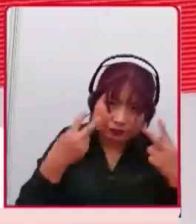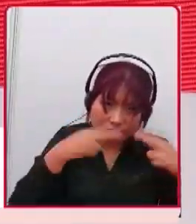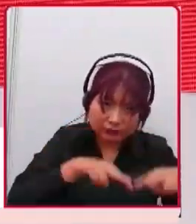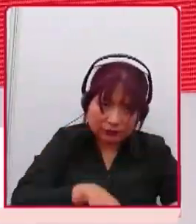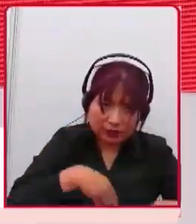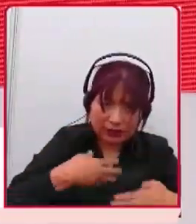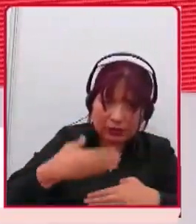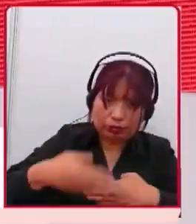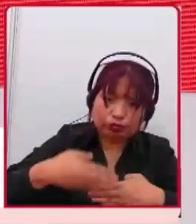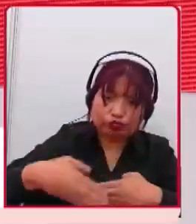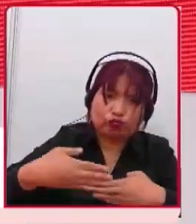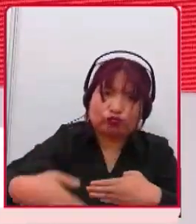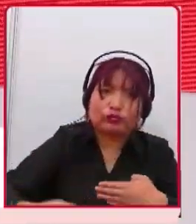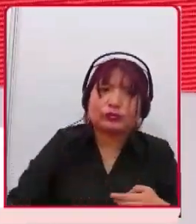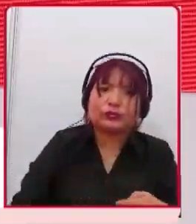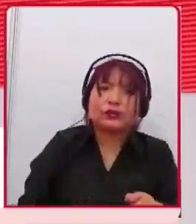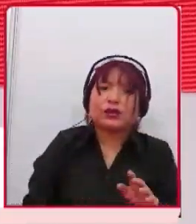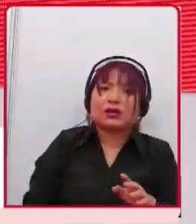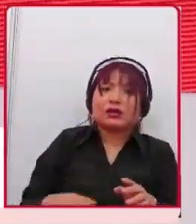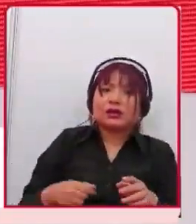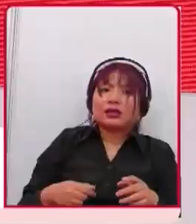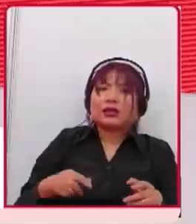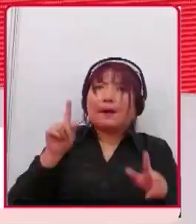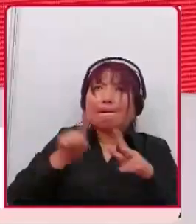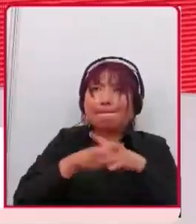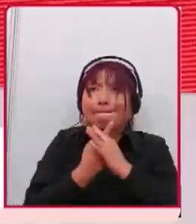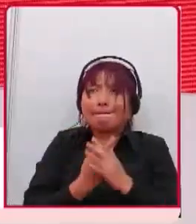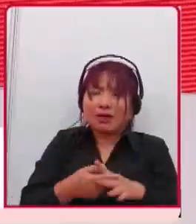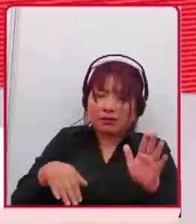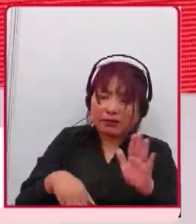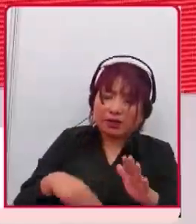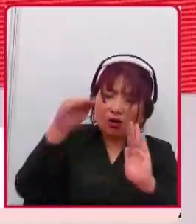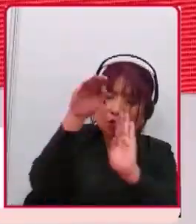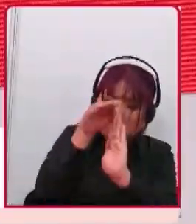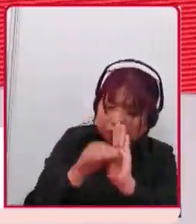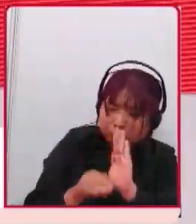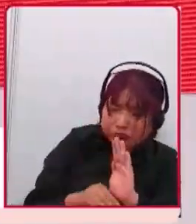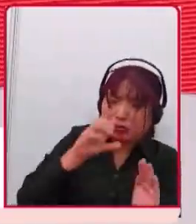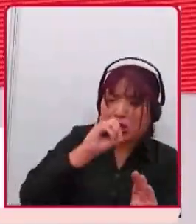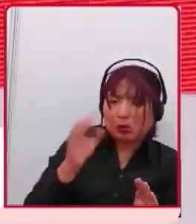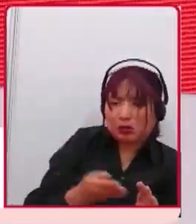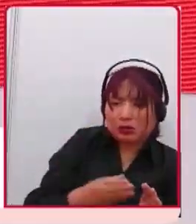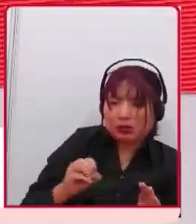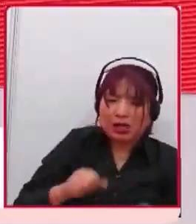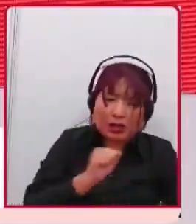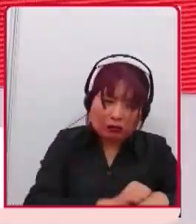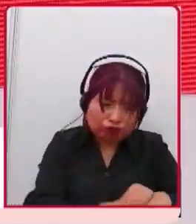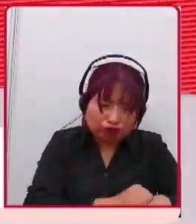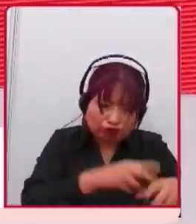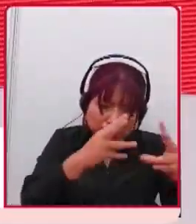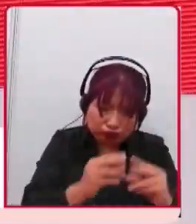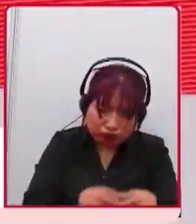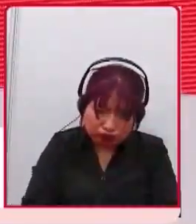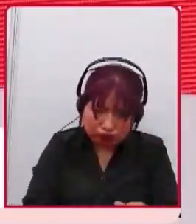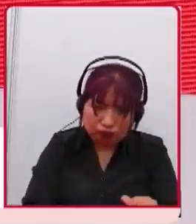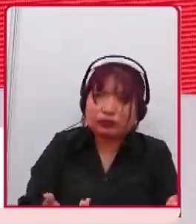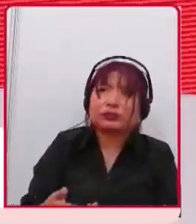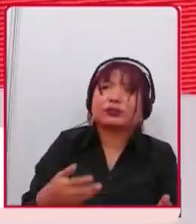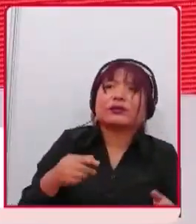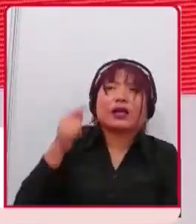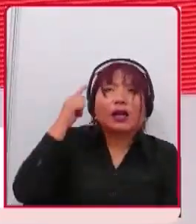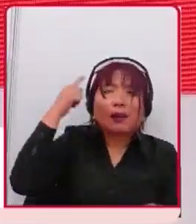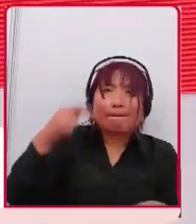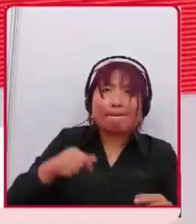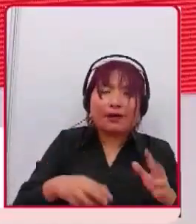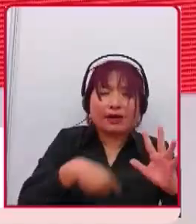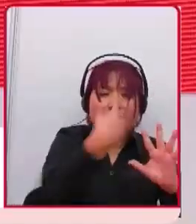alta competencia, lo que se hacía es reducir el porcentaje de sólidos buscando que la carga evacúe